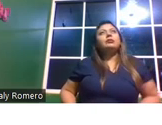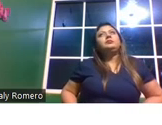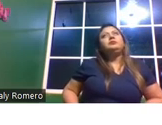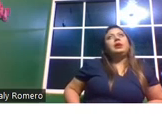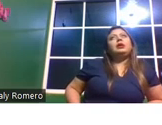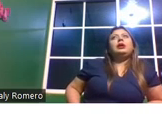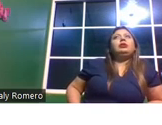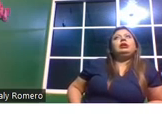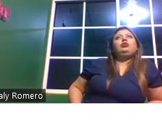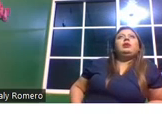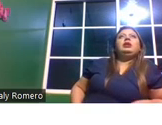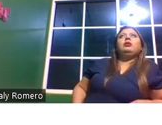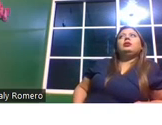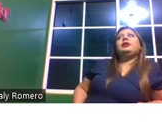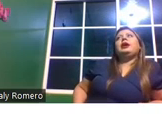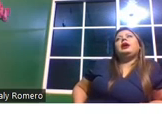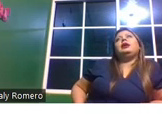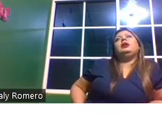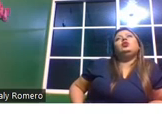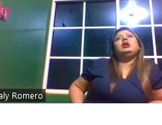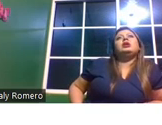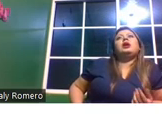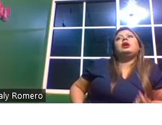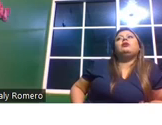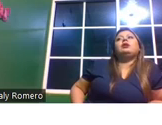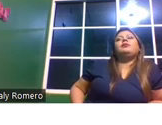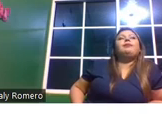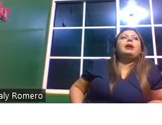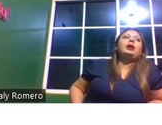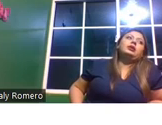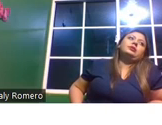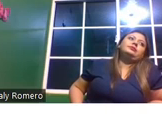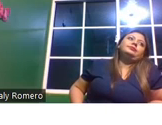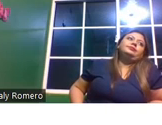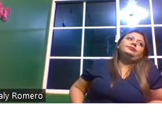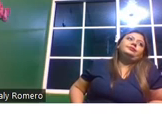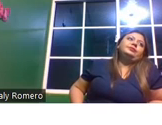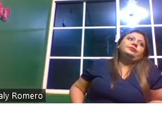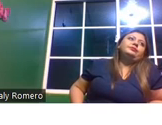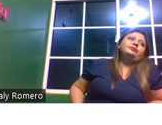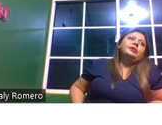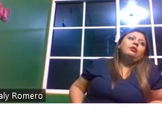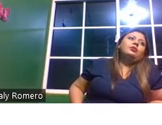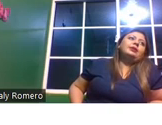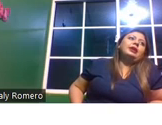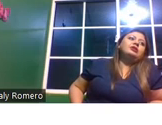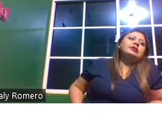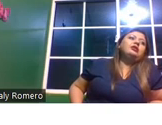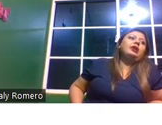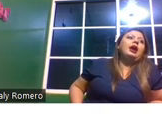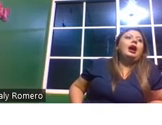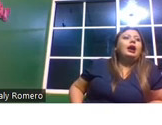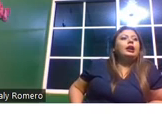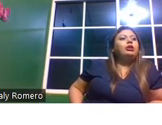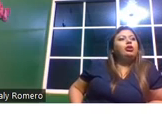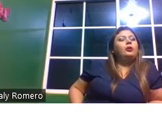de personal y lo que la empresa ha gastado o ha invertido o ha, en este caso, ha percibido a